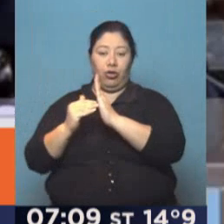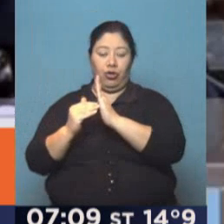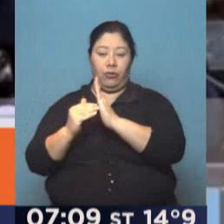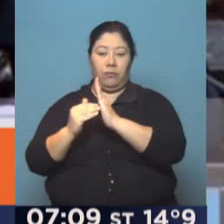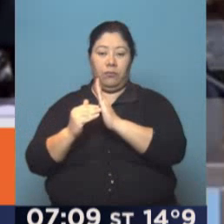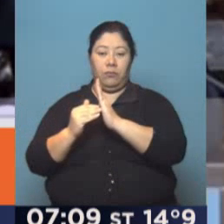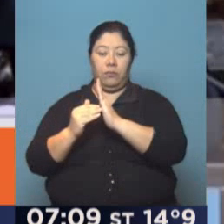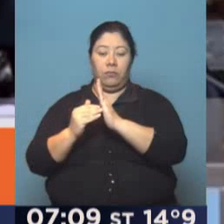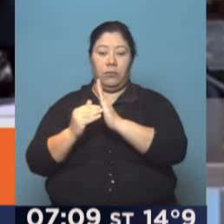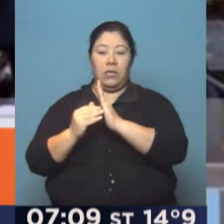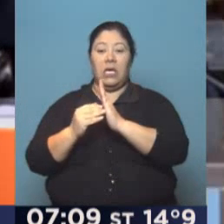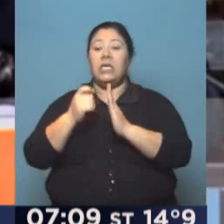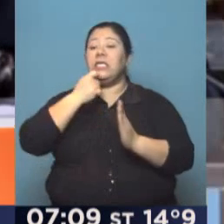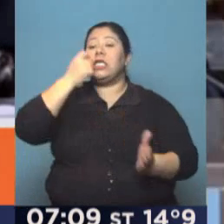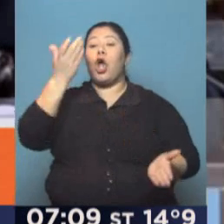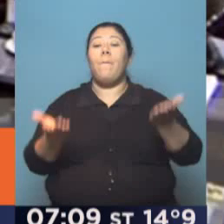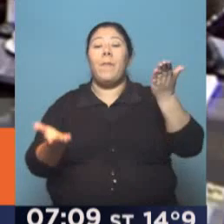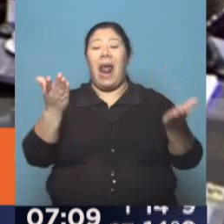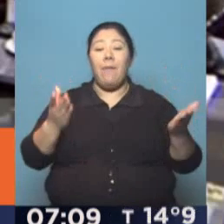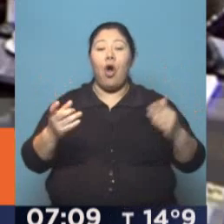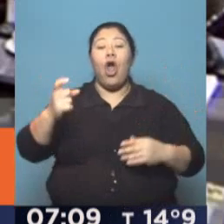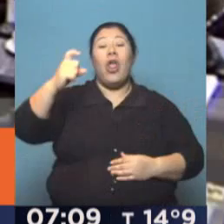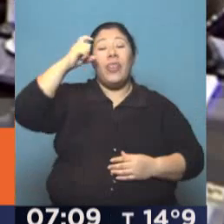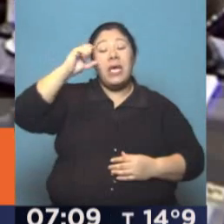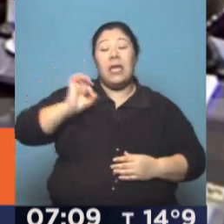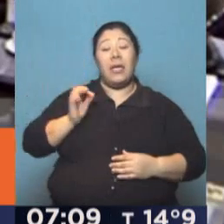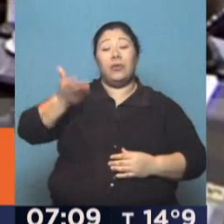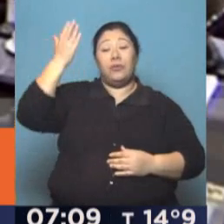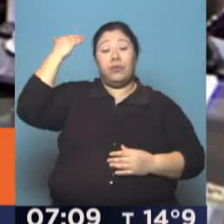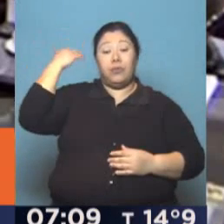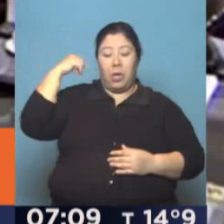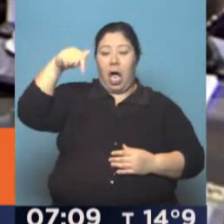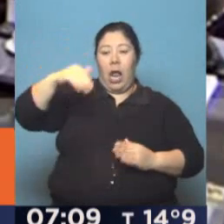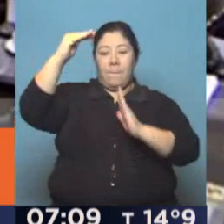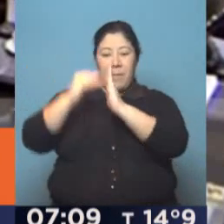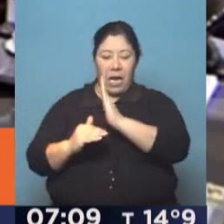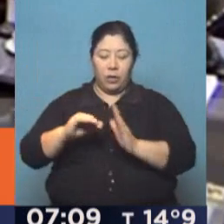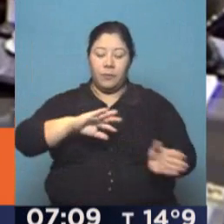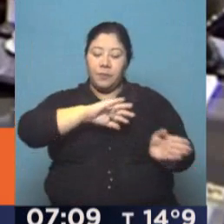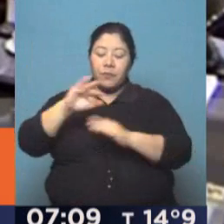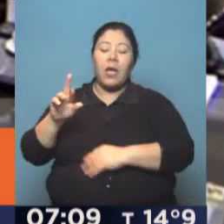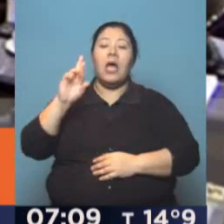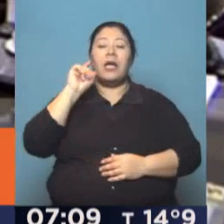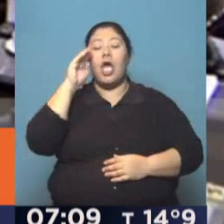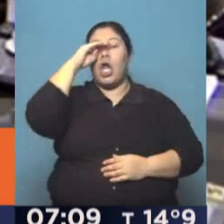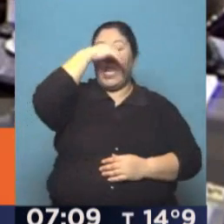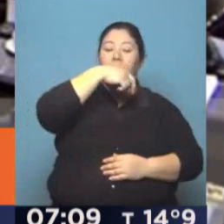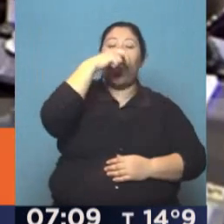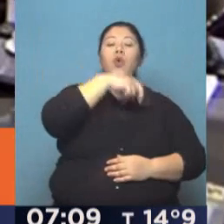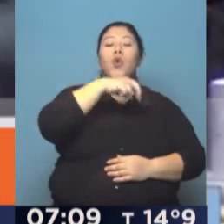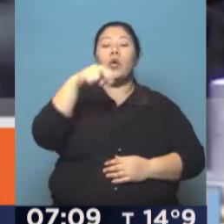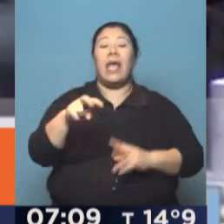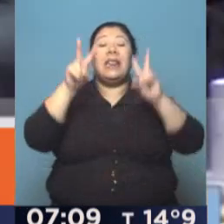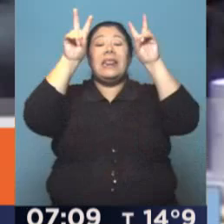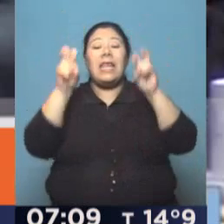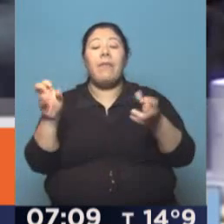números que van a ser de los más bajos de los últimos 10 años. La situación fruto-hortícola de las provincias de Río Negro y Neuquén fue otro